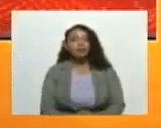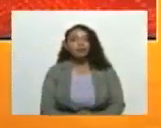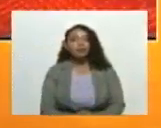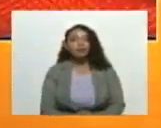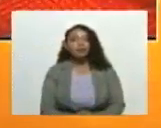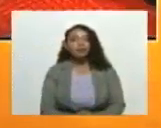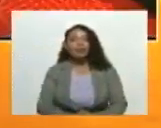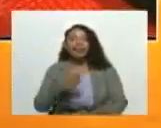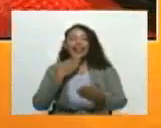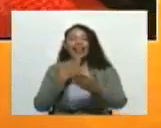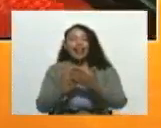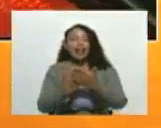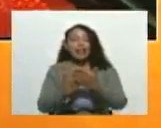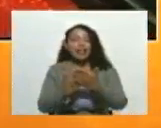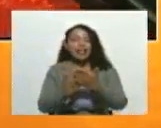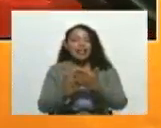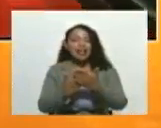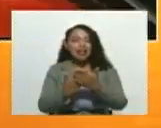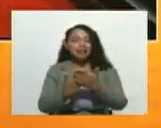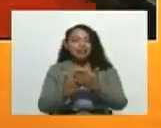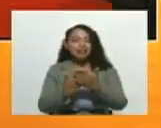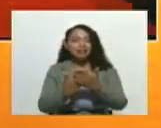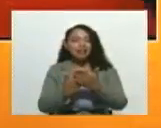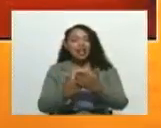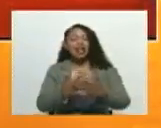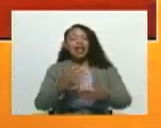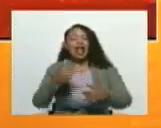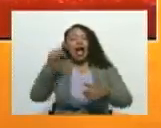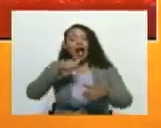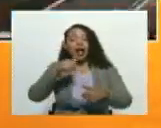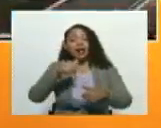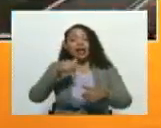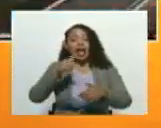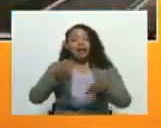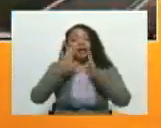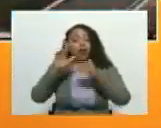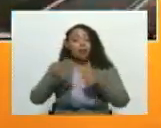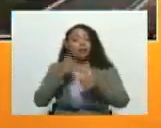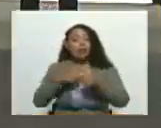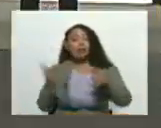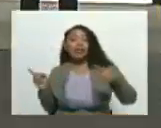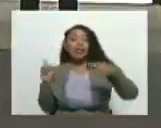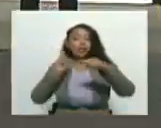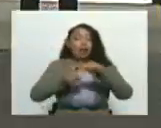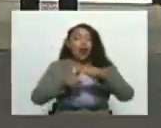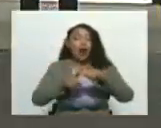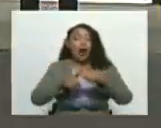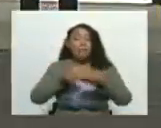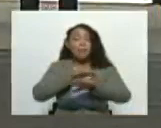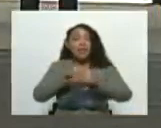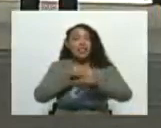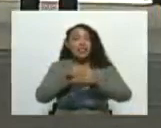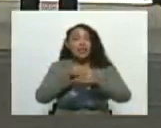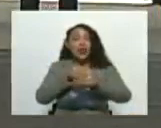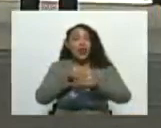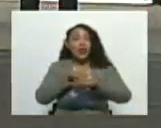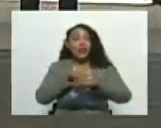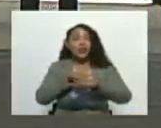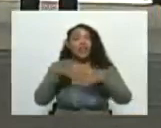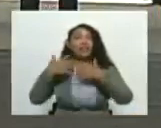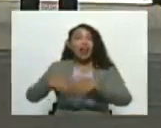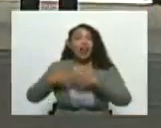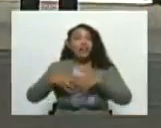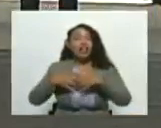Bueno, muchísimas gracias, general Palencia. Aquí al C principal se ha sumado el ministro de Industria que está llegando al estado Guárico